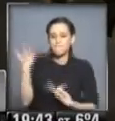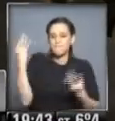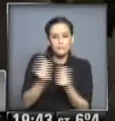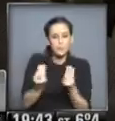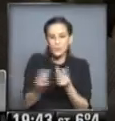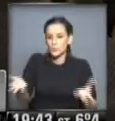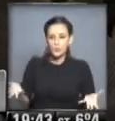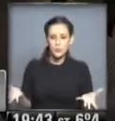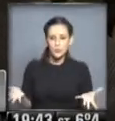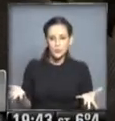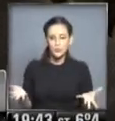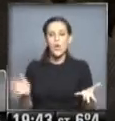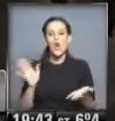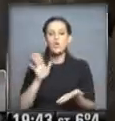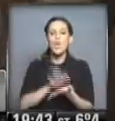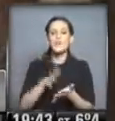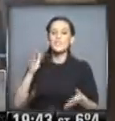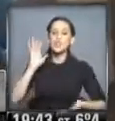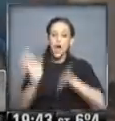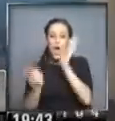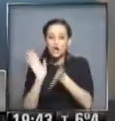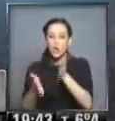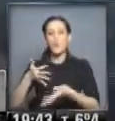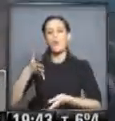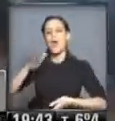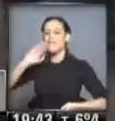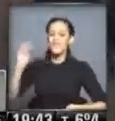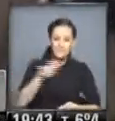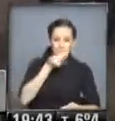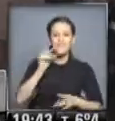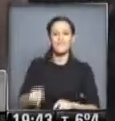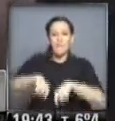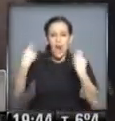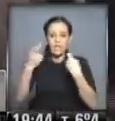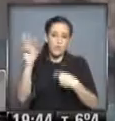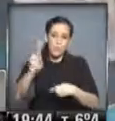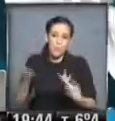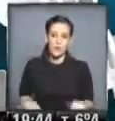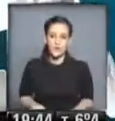consistentes en torturas, privaciones ilegales, violaciones de mujeres.